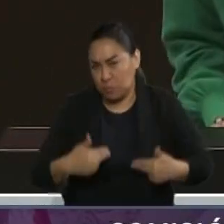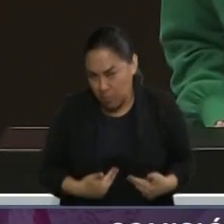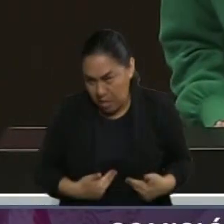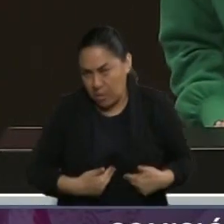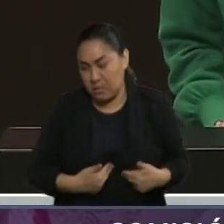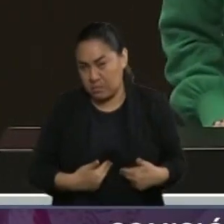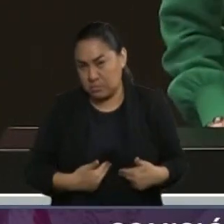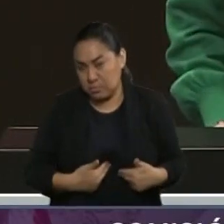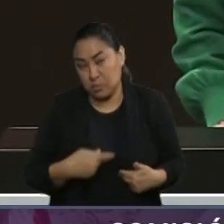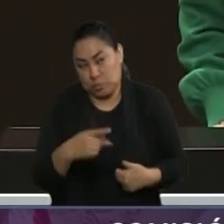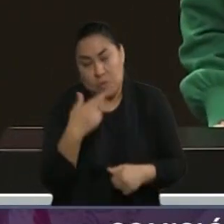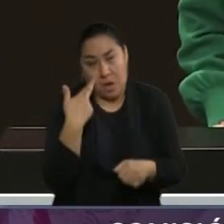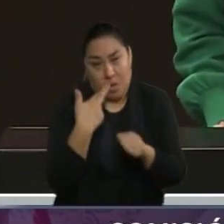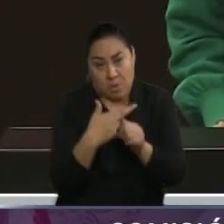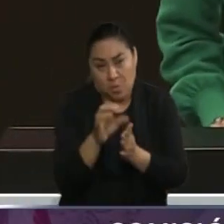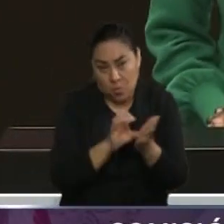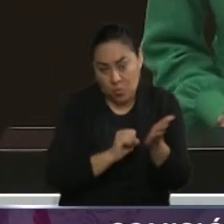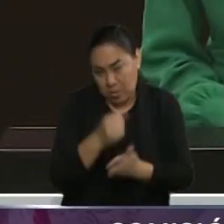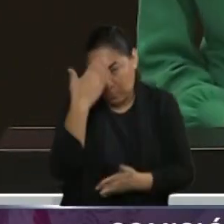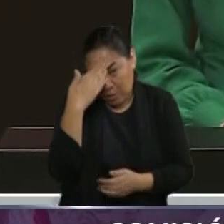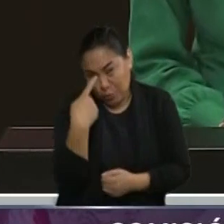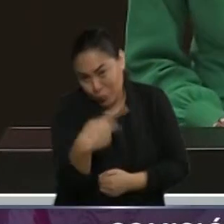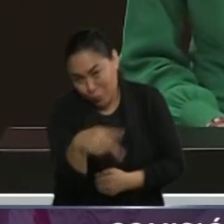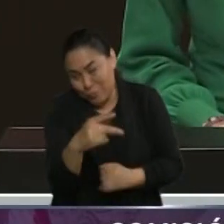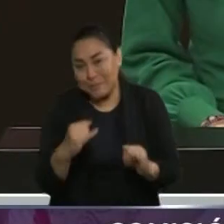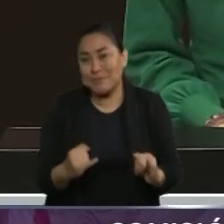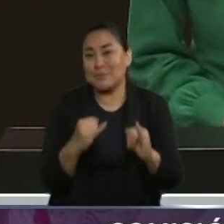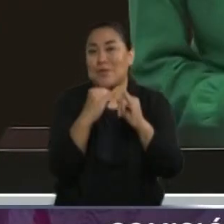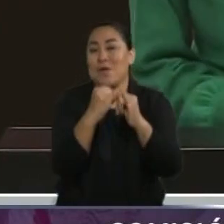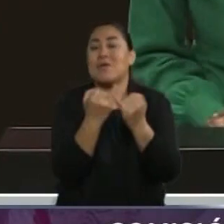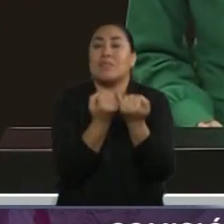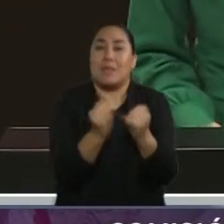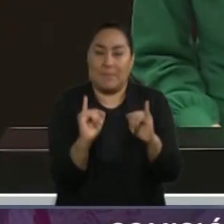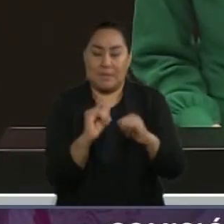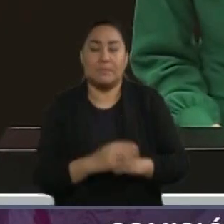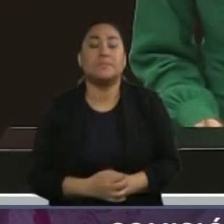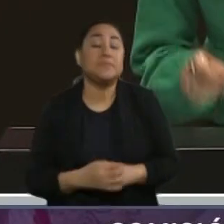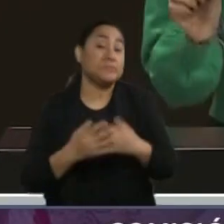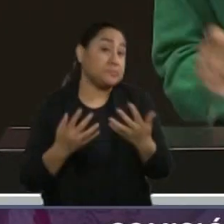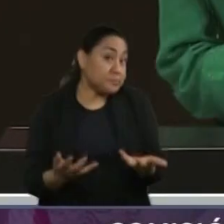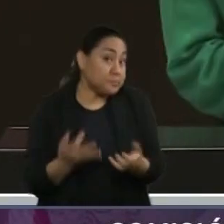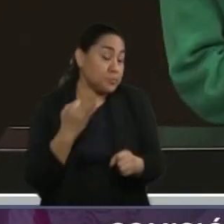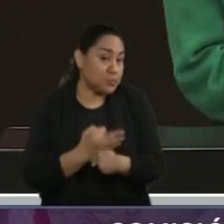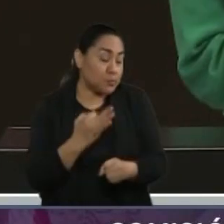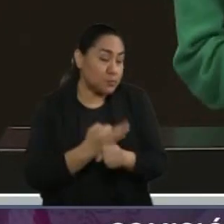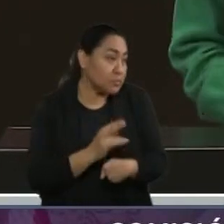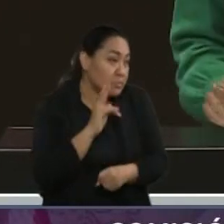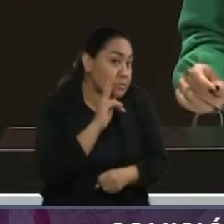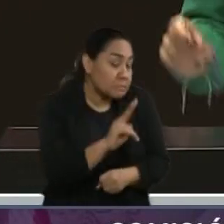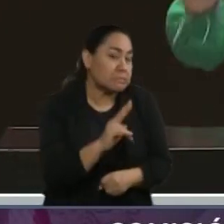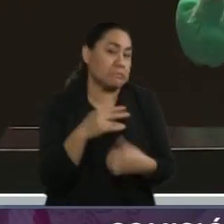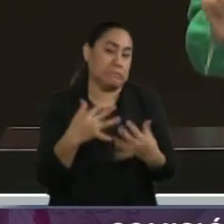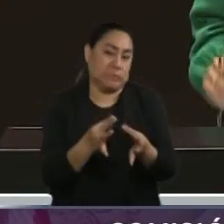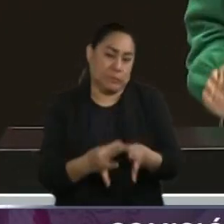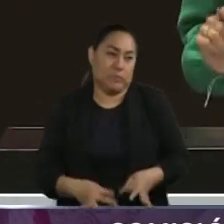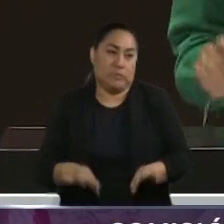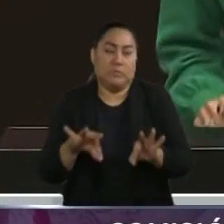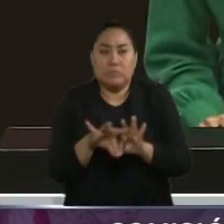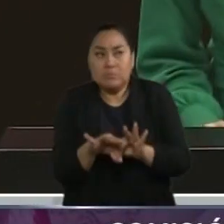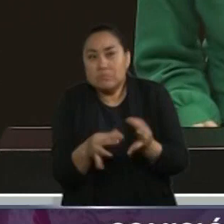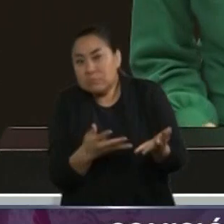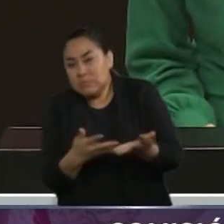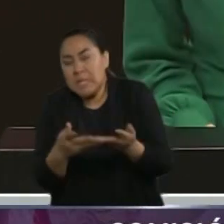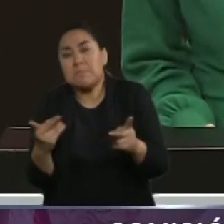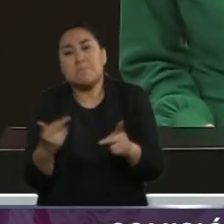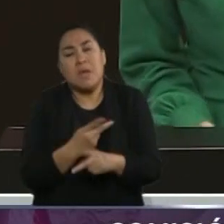constitucional como órgano autónomo de nuestro país situación que resulta mucho más relevante ante las amenazas del